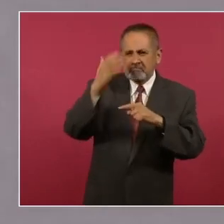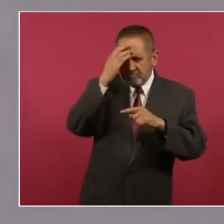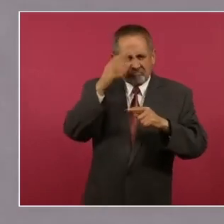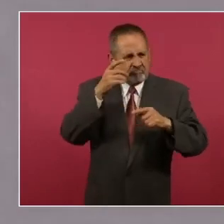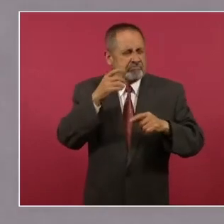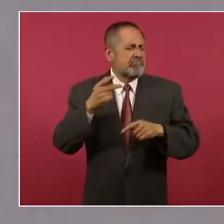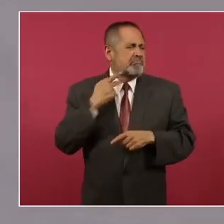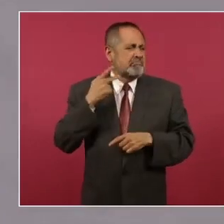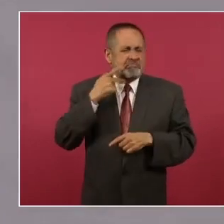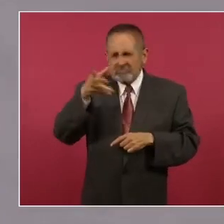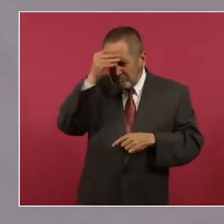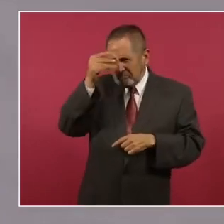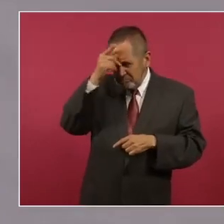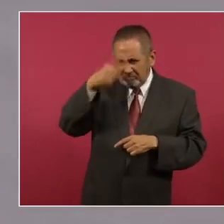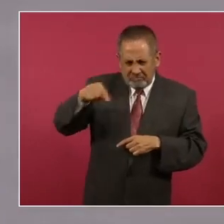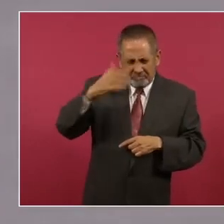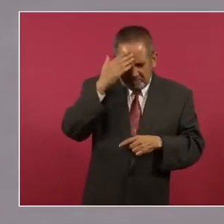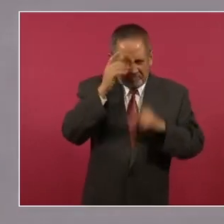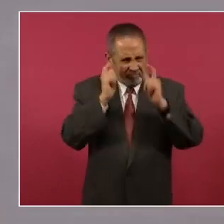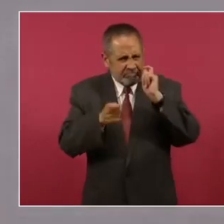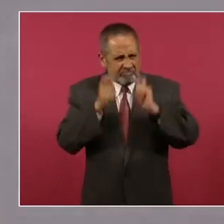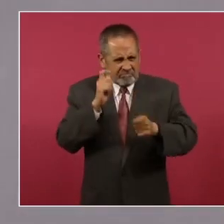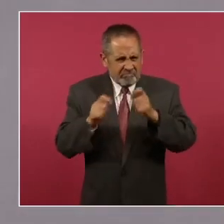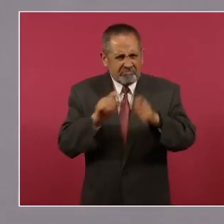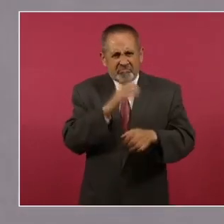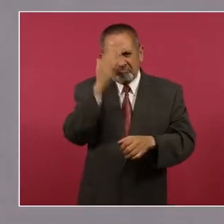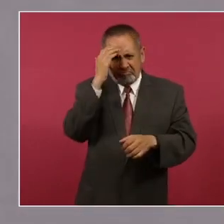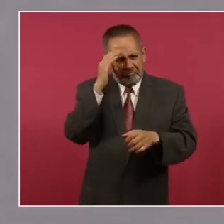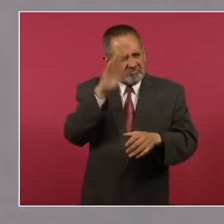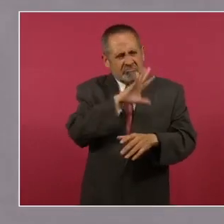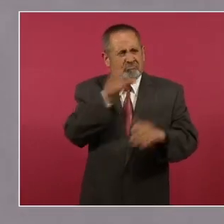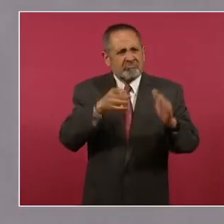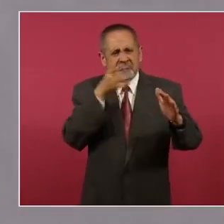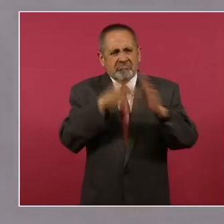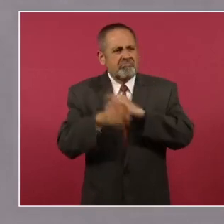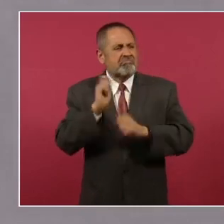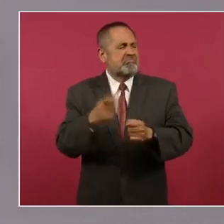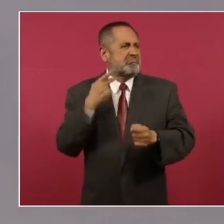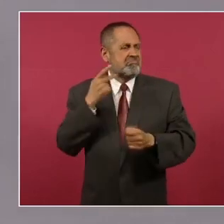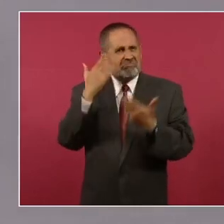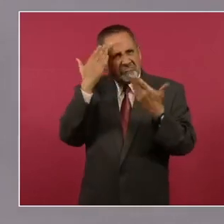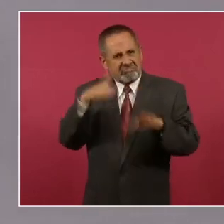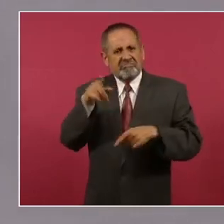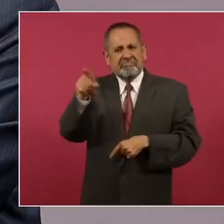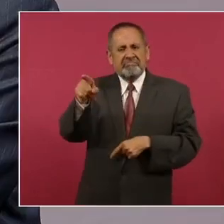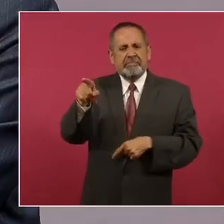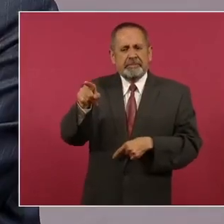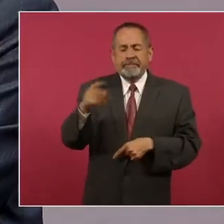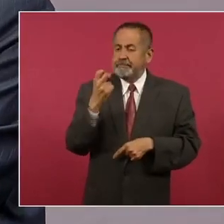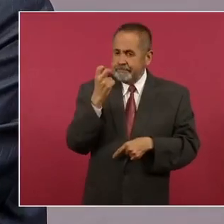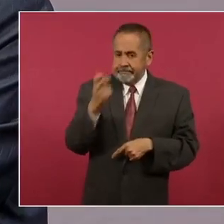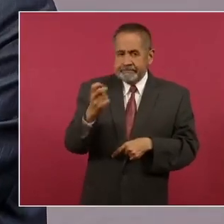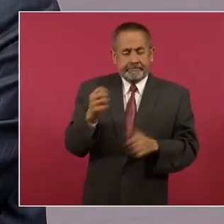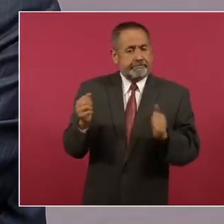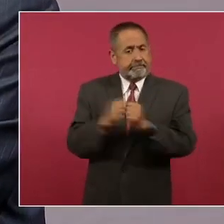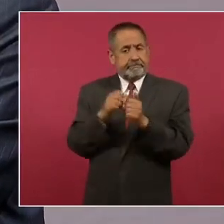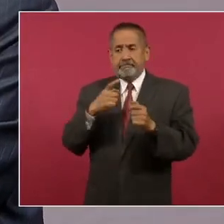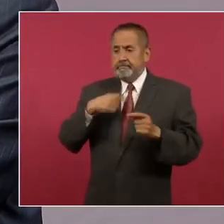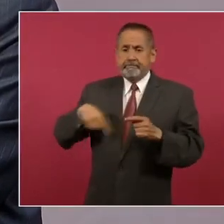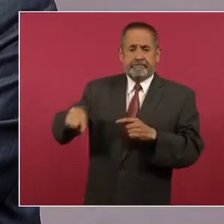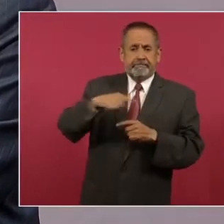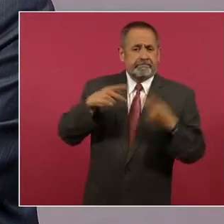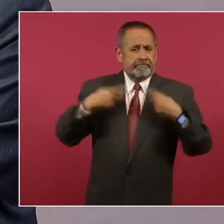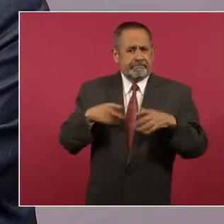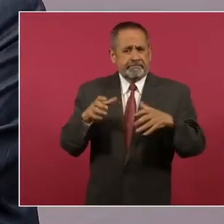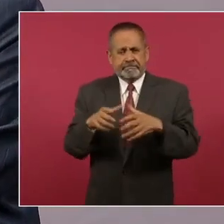politizando a nuestro pueblo, y de esa manera, con un pueblo cada